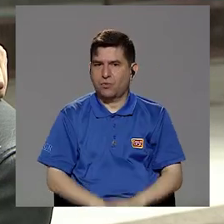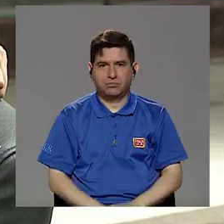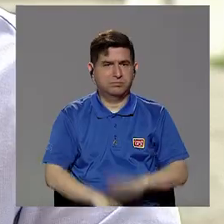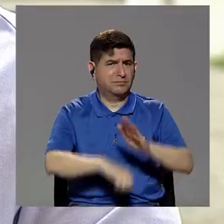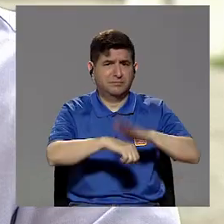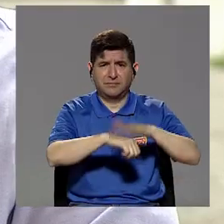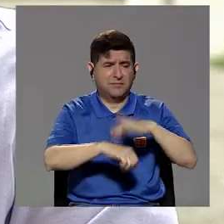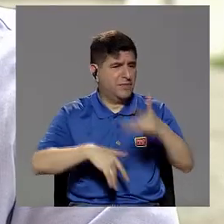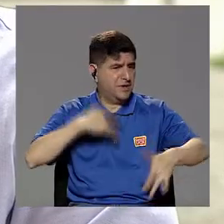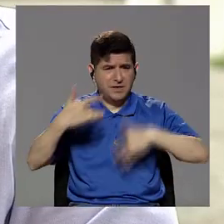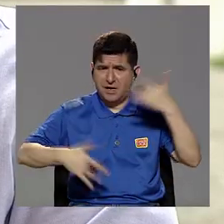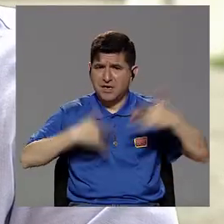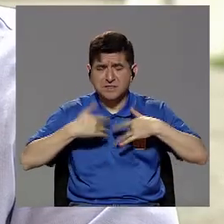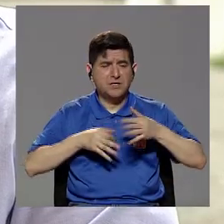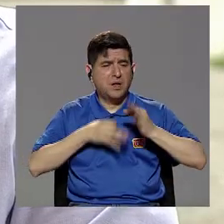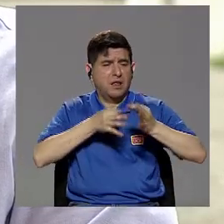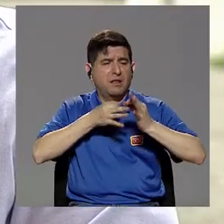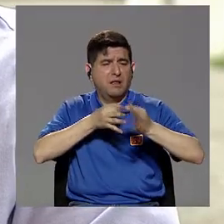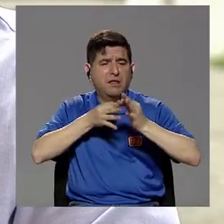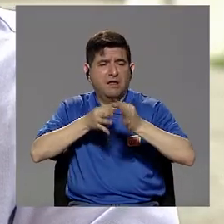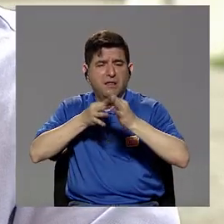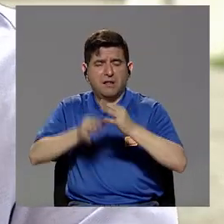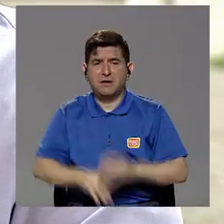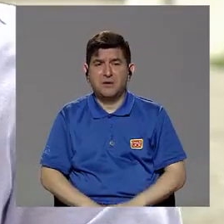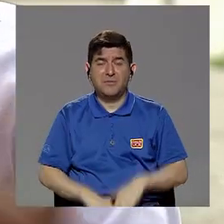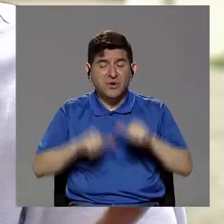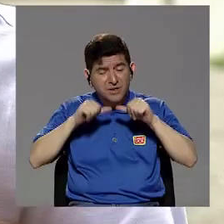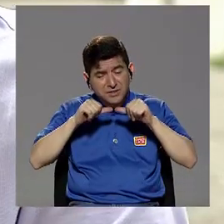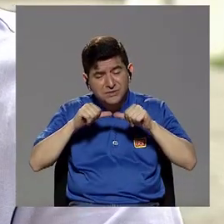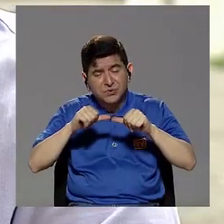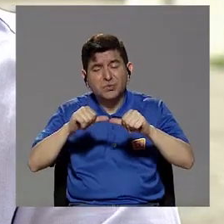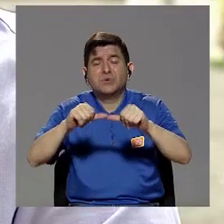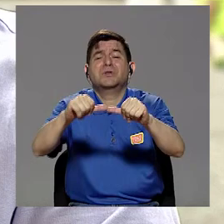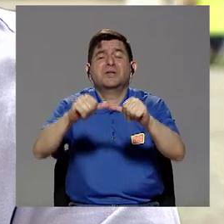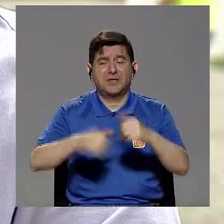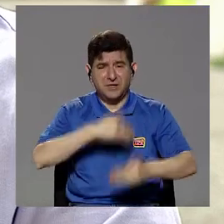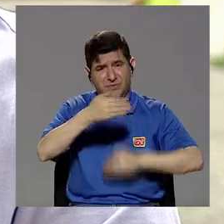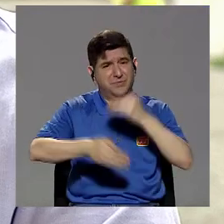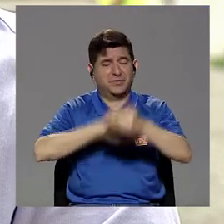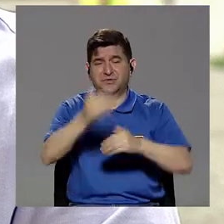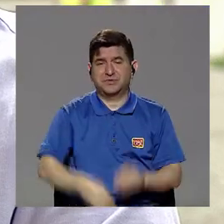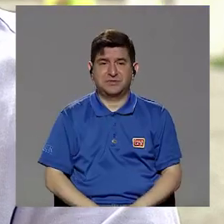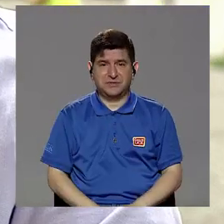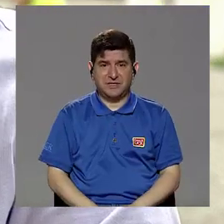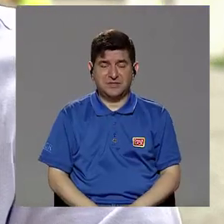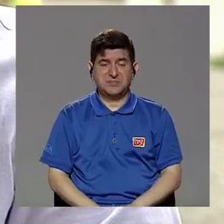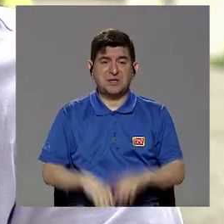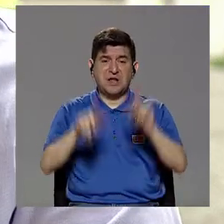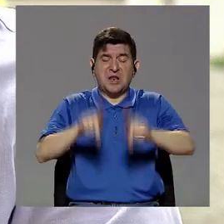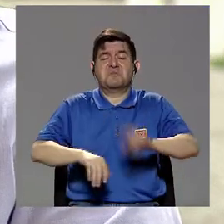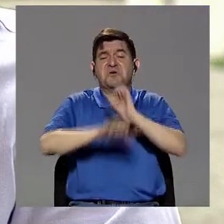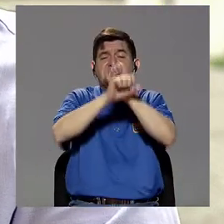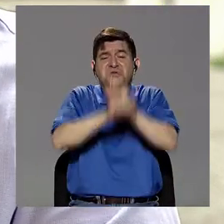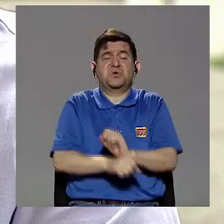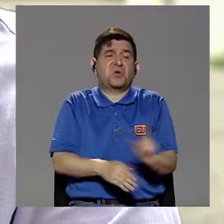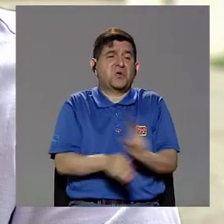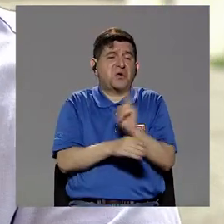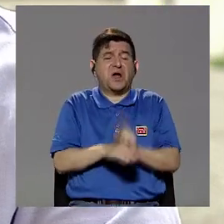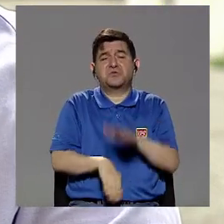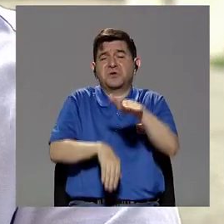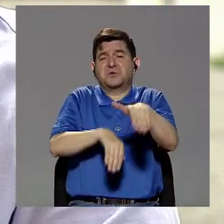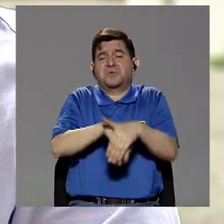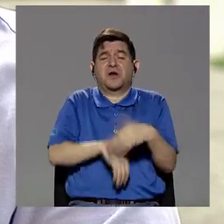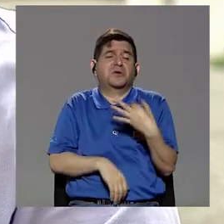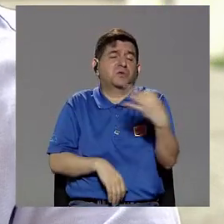O sea, no dejar que estos síntomas se le vayan postergando, porque son muy crónicos, ¿verdad? Entonces, tienden a acostumbrarse a usar